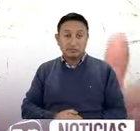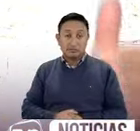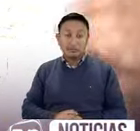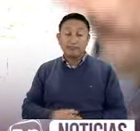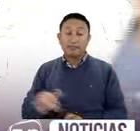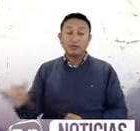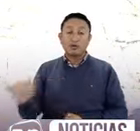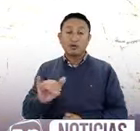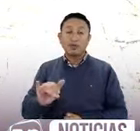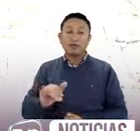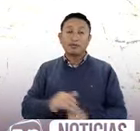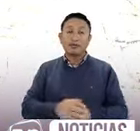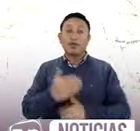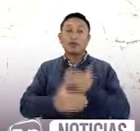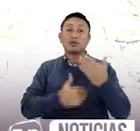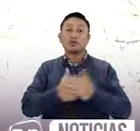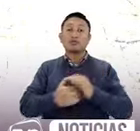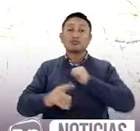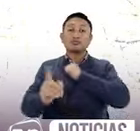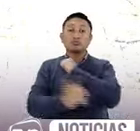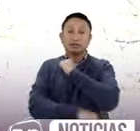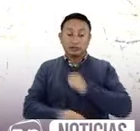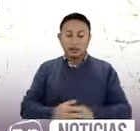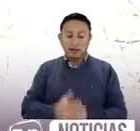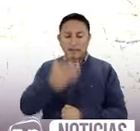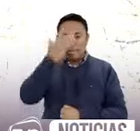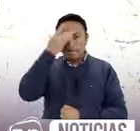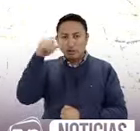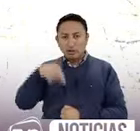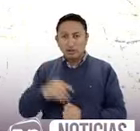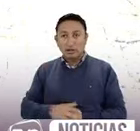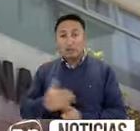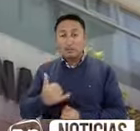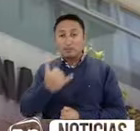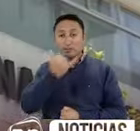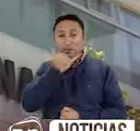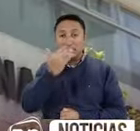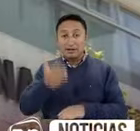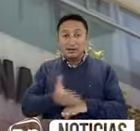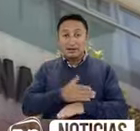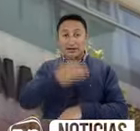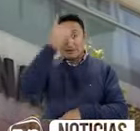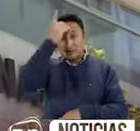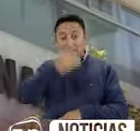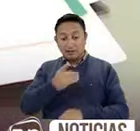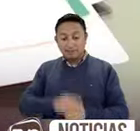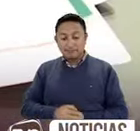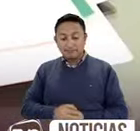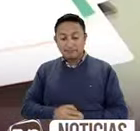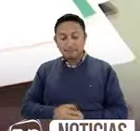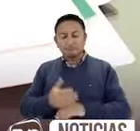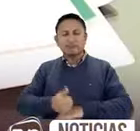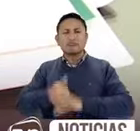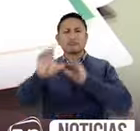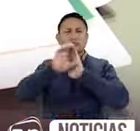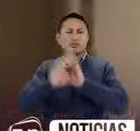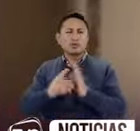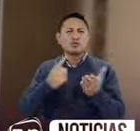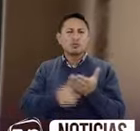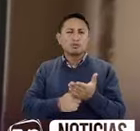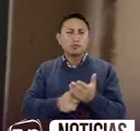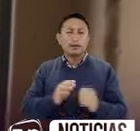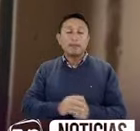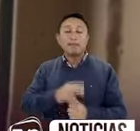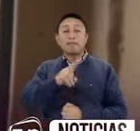posiblemente procesos penales porque incurriría en delito de prevaricato en el análisis que hace la corte determina que son 23